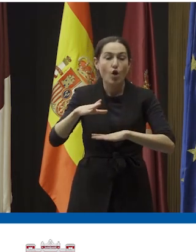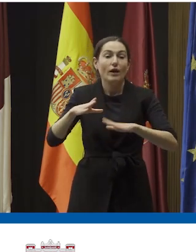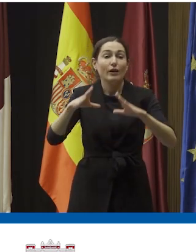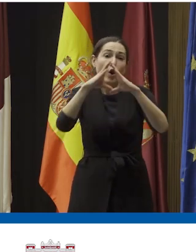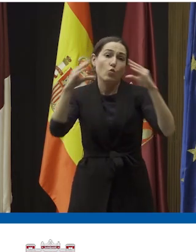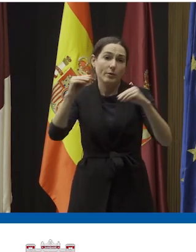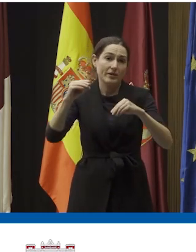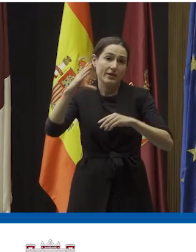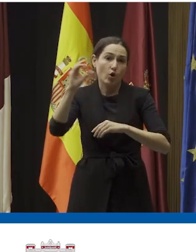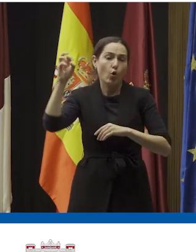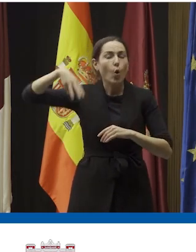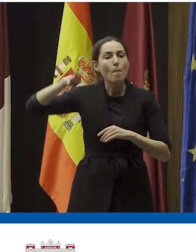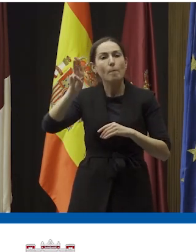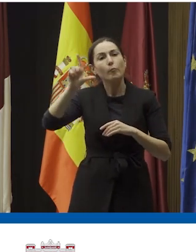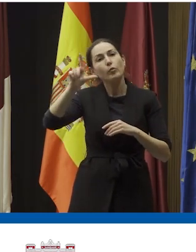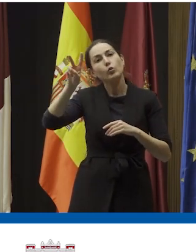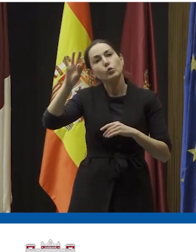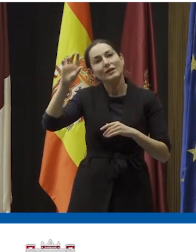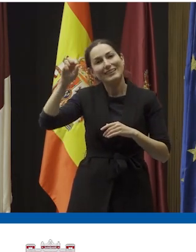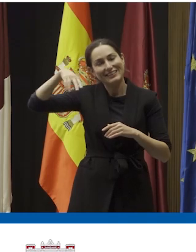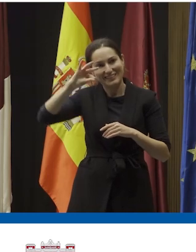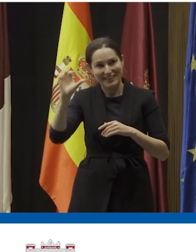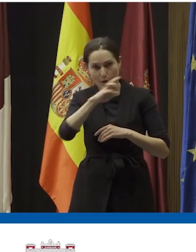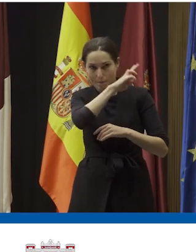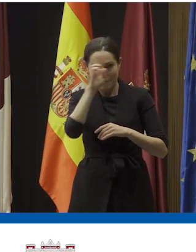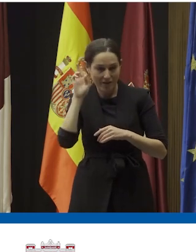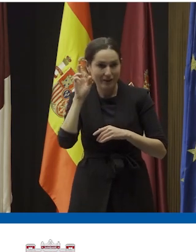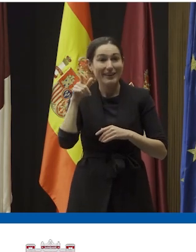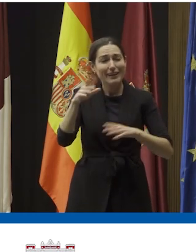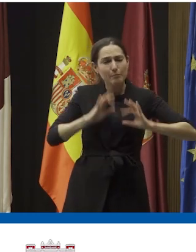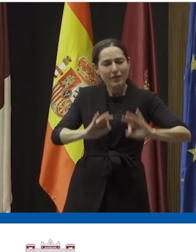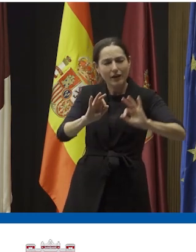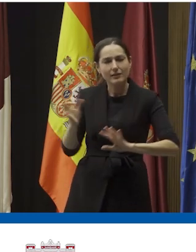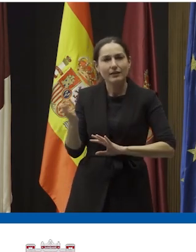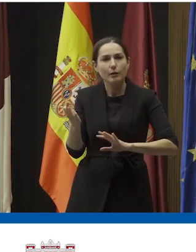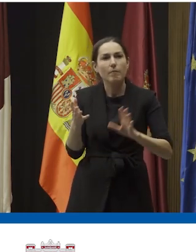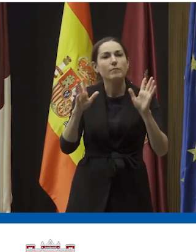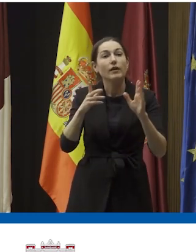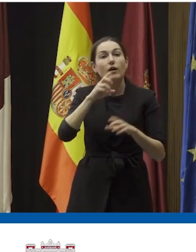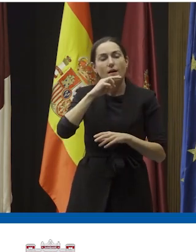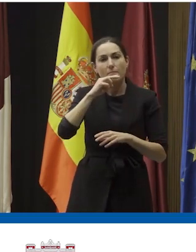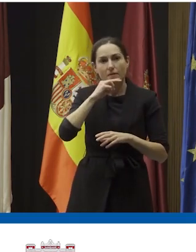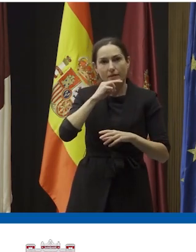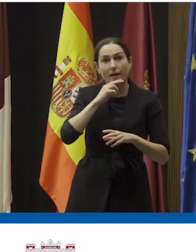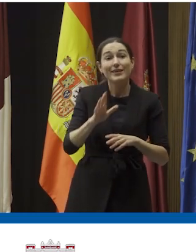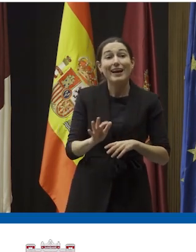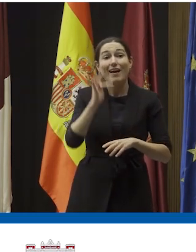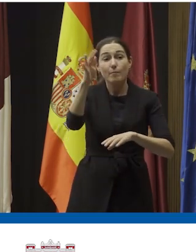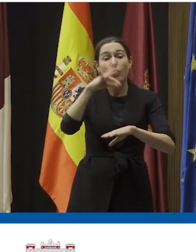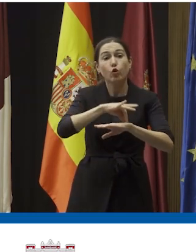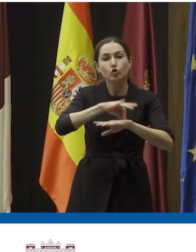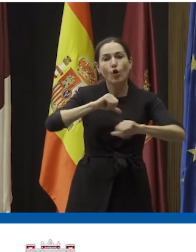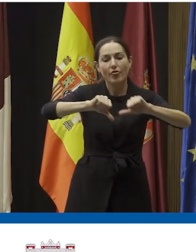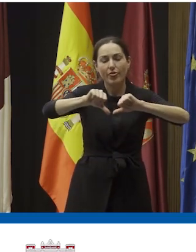en 1972, es especialista en urología y doctor en Medicina y Cirugía por la